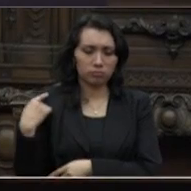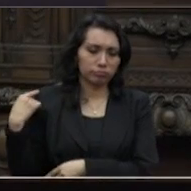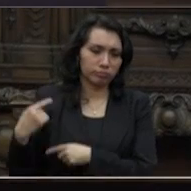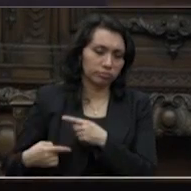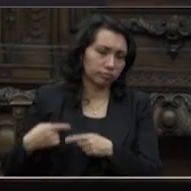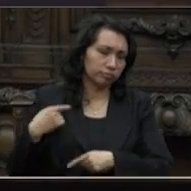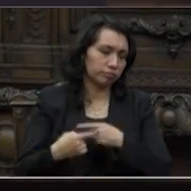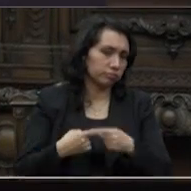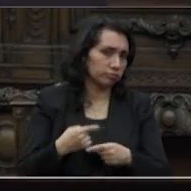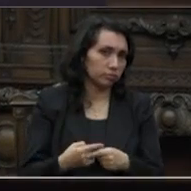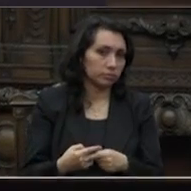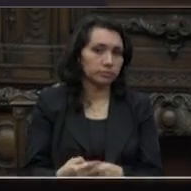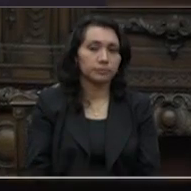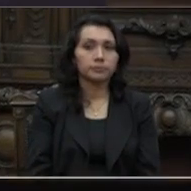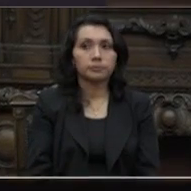histórico,